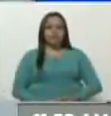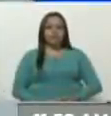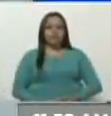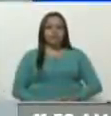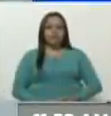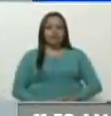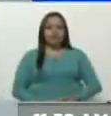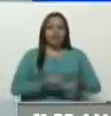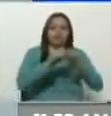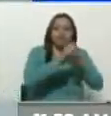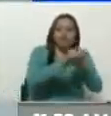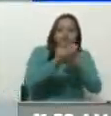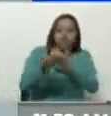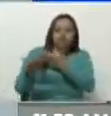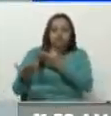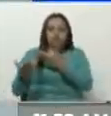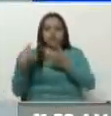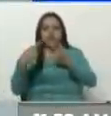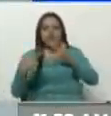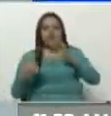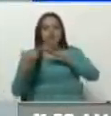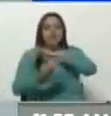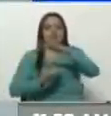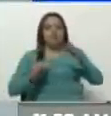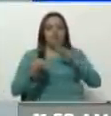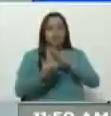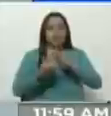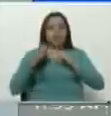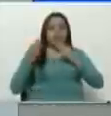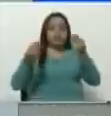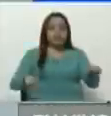de cuenta ante las instancias de dirección y ante el pueblo,